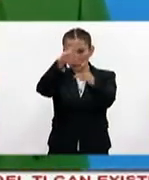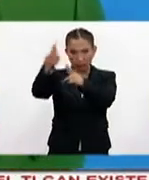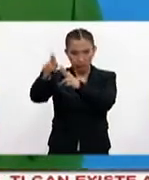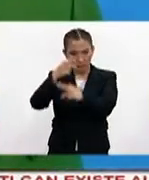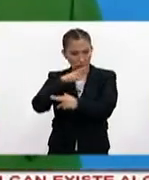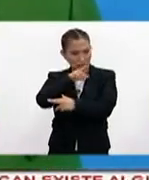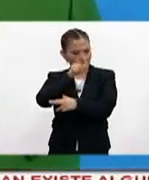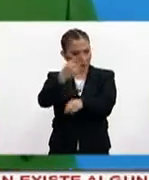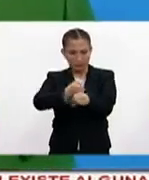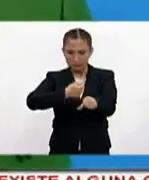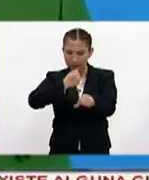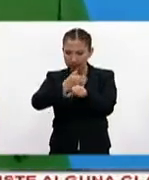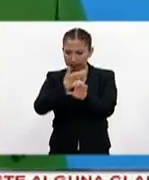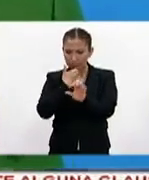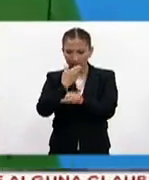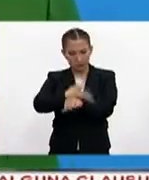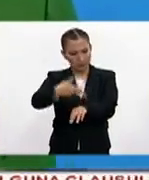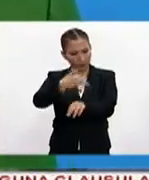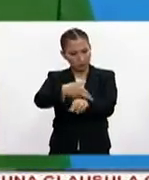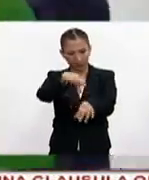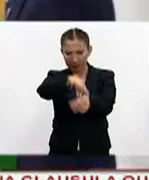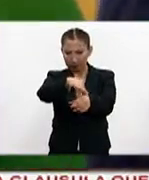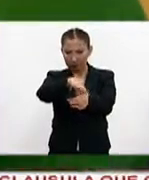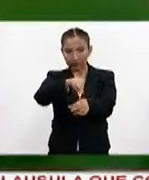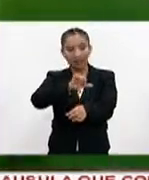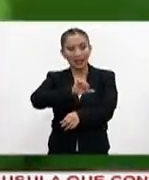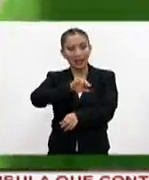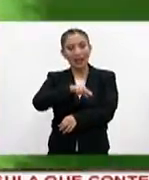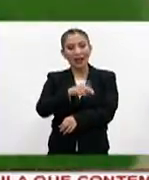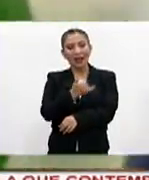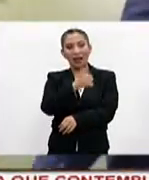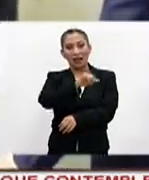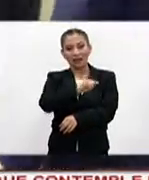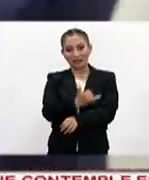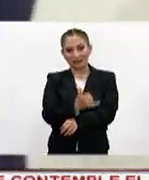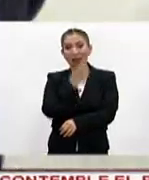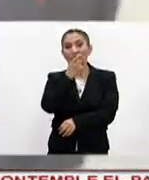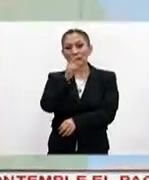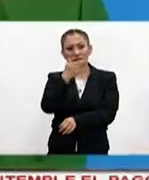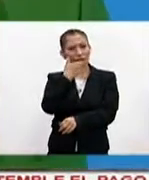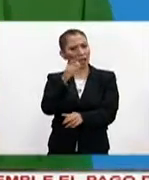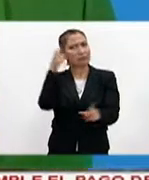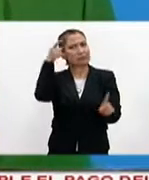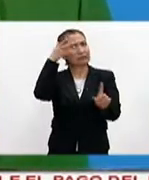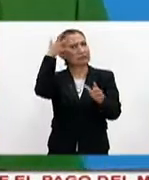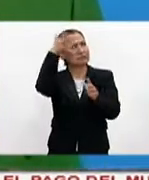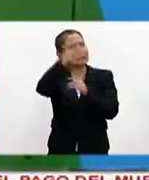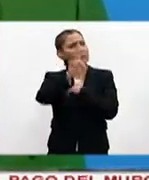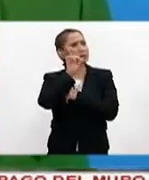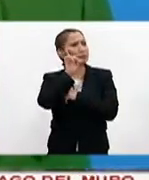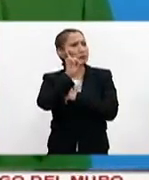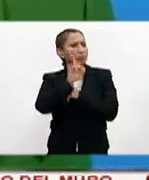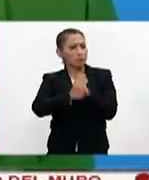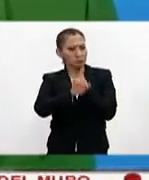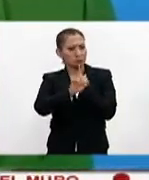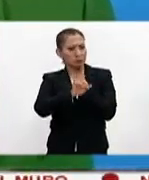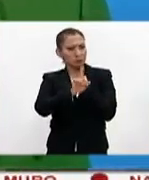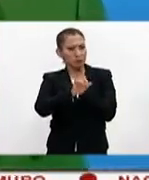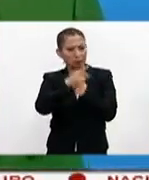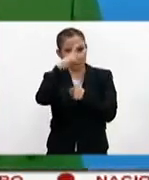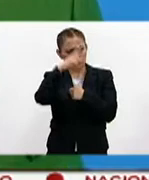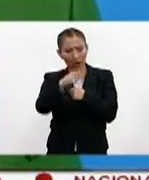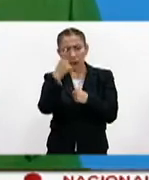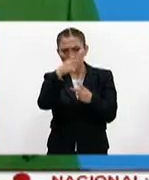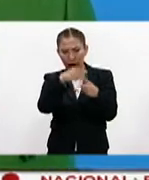a las mejores prácticas en los procesos electorales. Anaya también destacó los enormes retos que México enfrenta en 3 temas